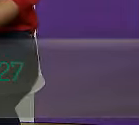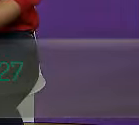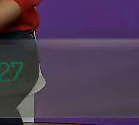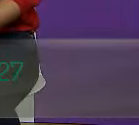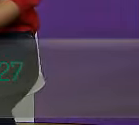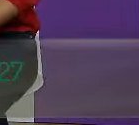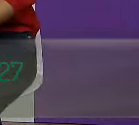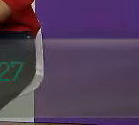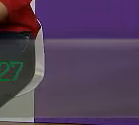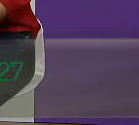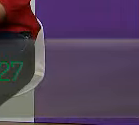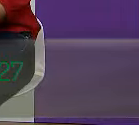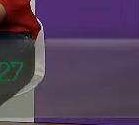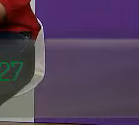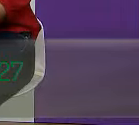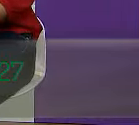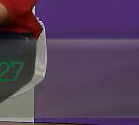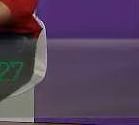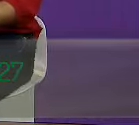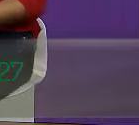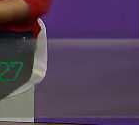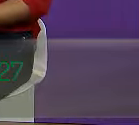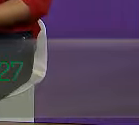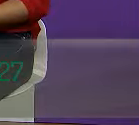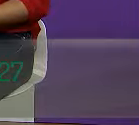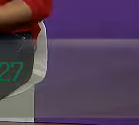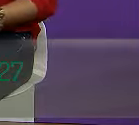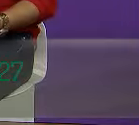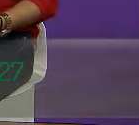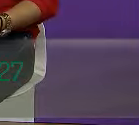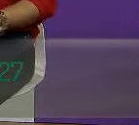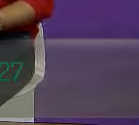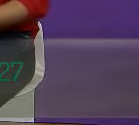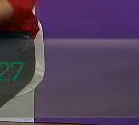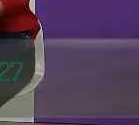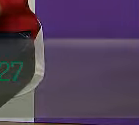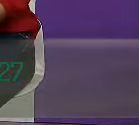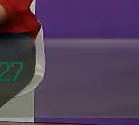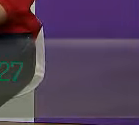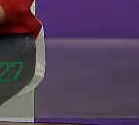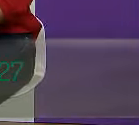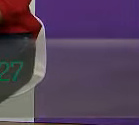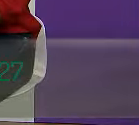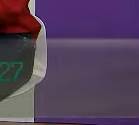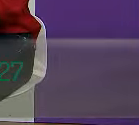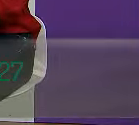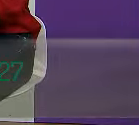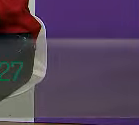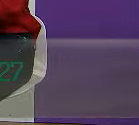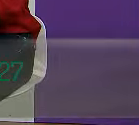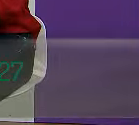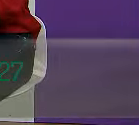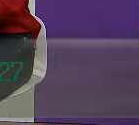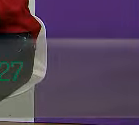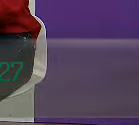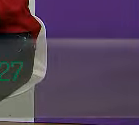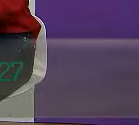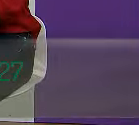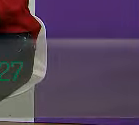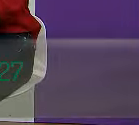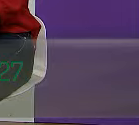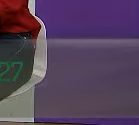buenos días para ti y para todos los televidentes. Bueno, doctora, ¿por qué es tan importante el consumo de antioxidantes? Bueno, hablar de antioxidantes es un tema